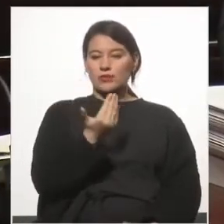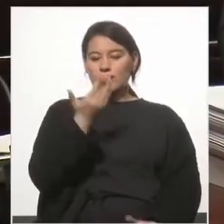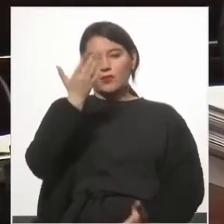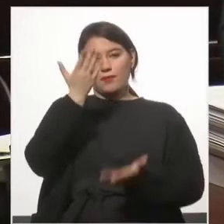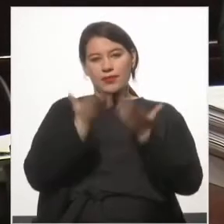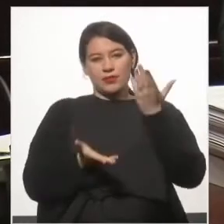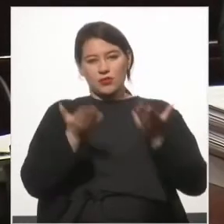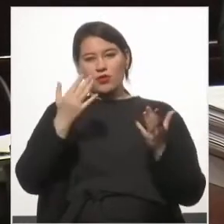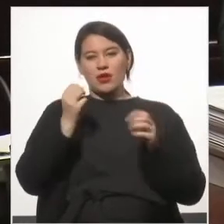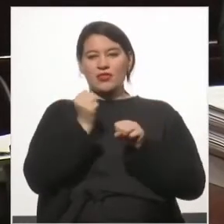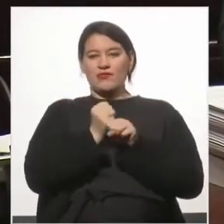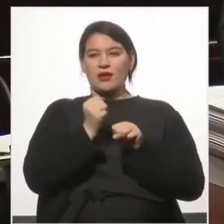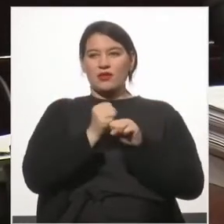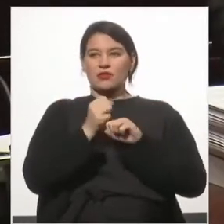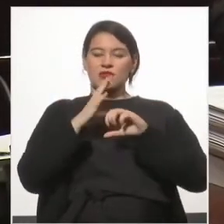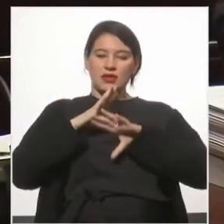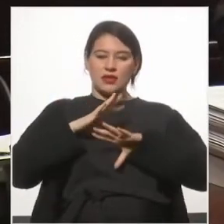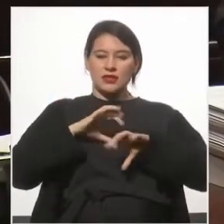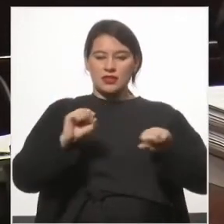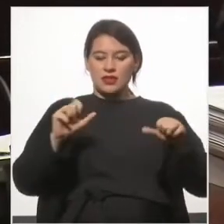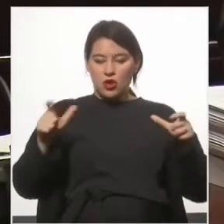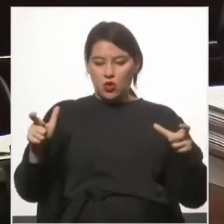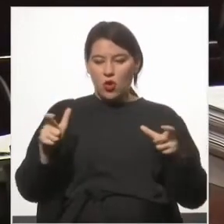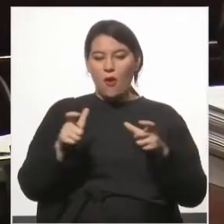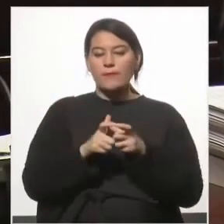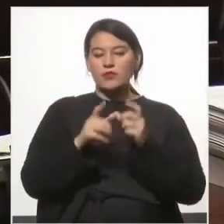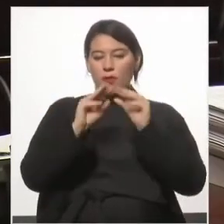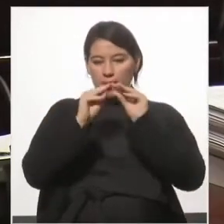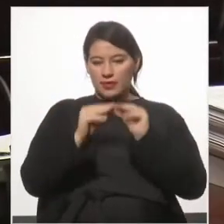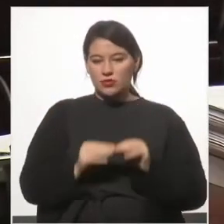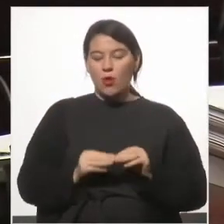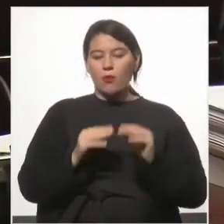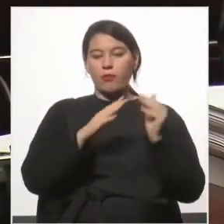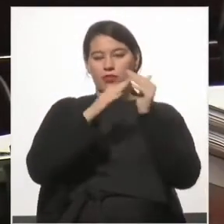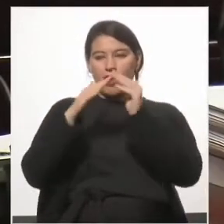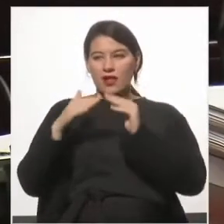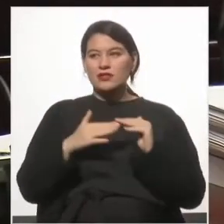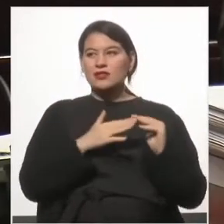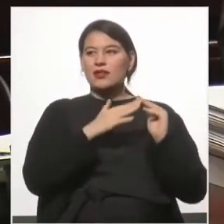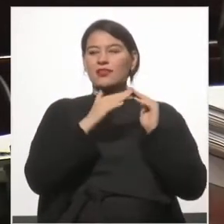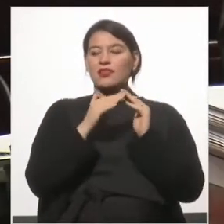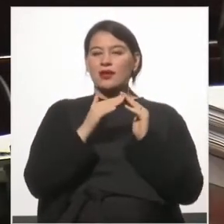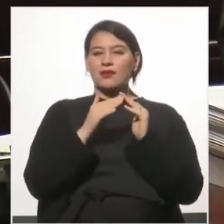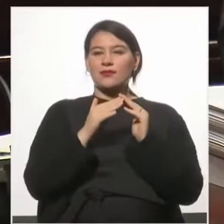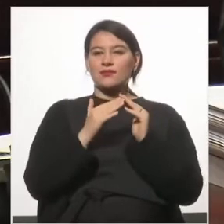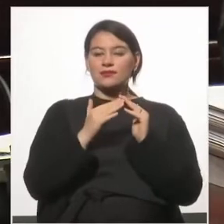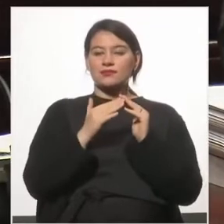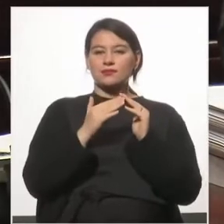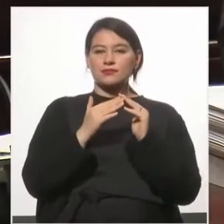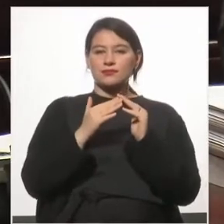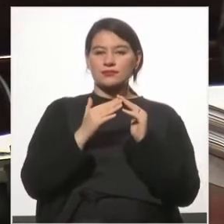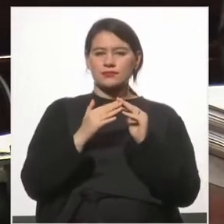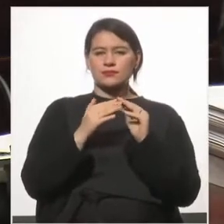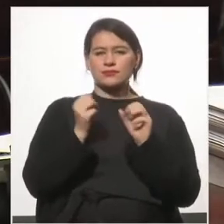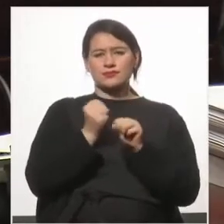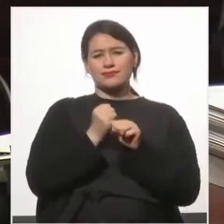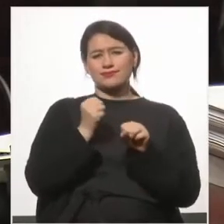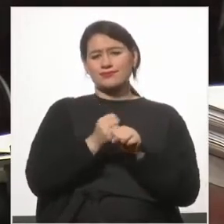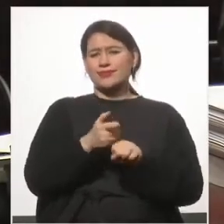personal de Secretaría de las Comisiones de Presupuesto y Hacienda, que tuvo tan arduo